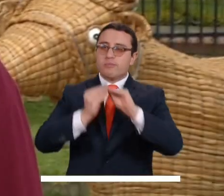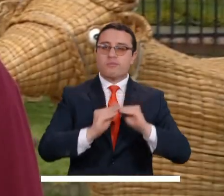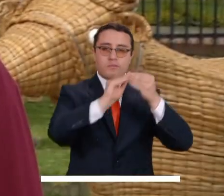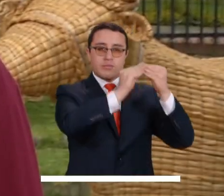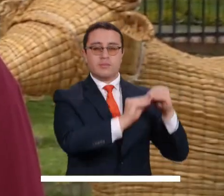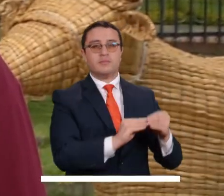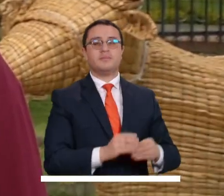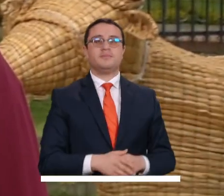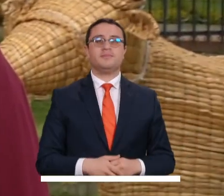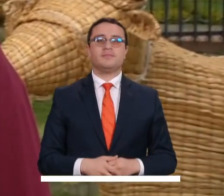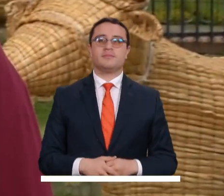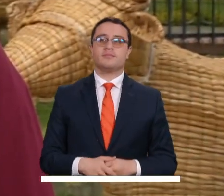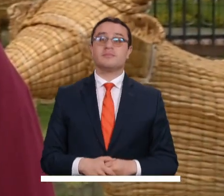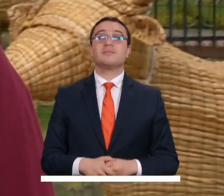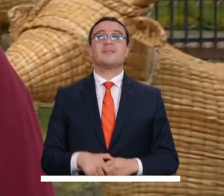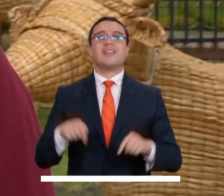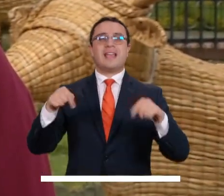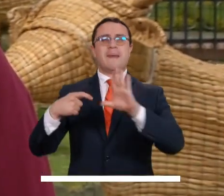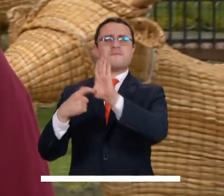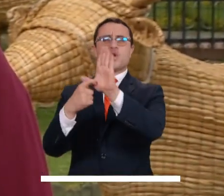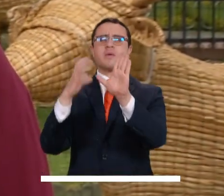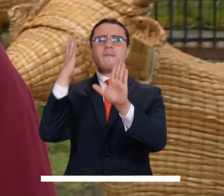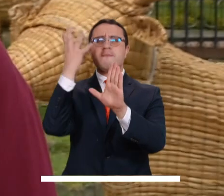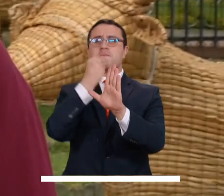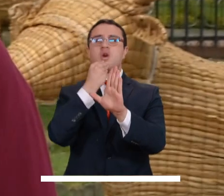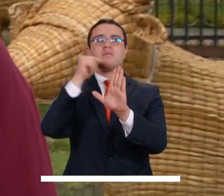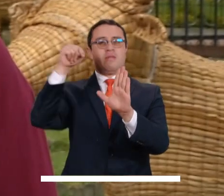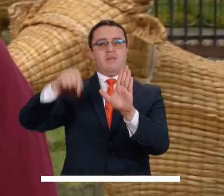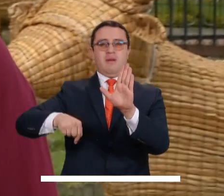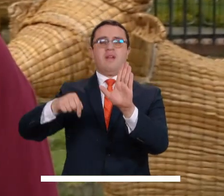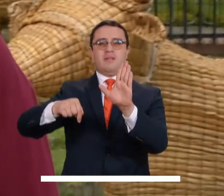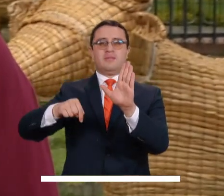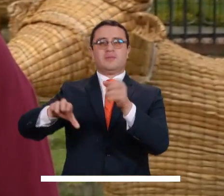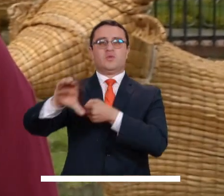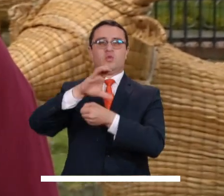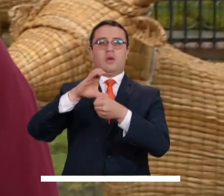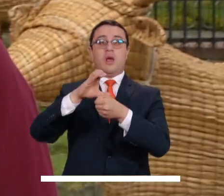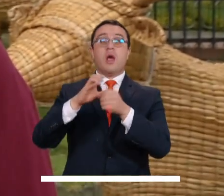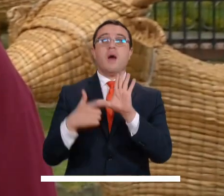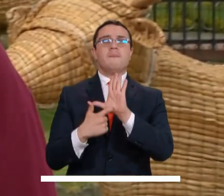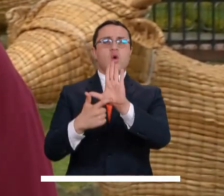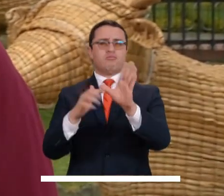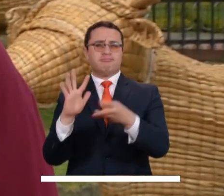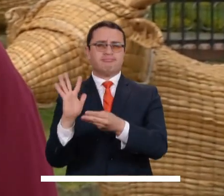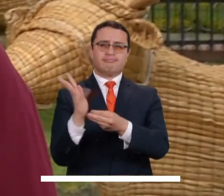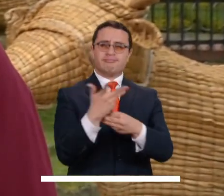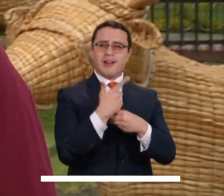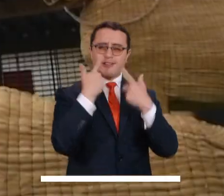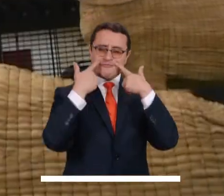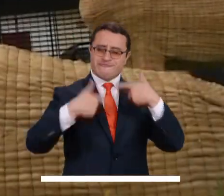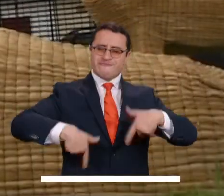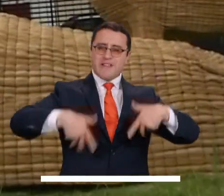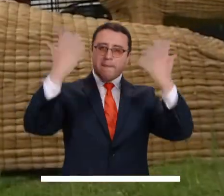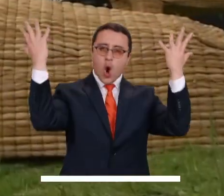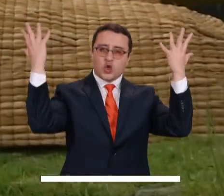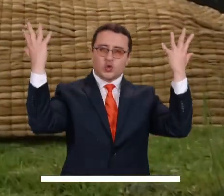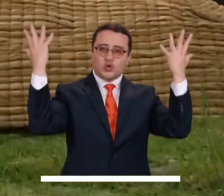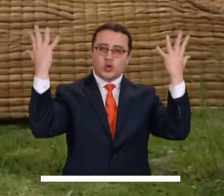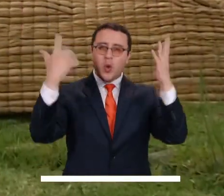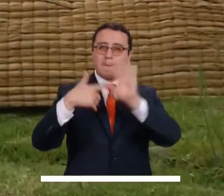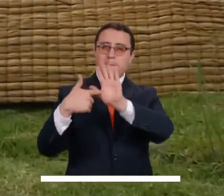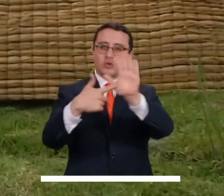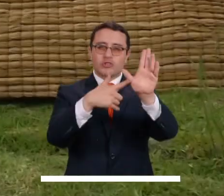una unión, digamos, del pueblo, de pues mostrar lo artístico, lo famoso, y algo